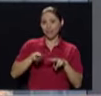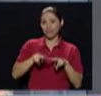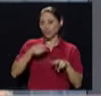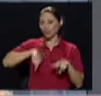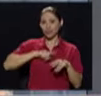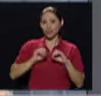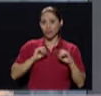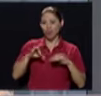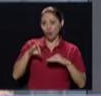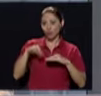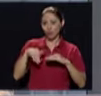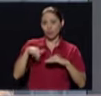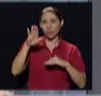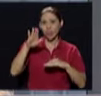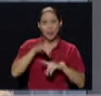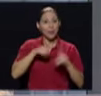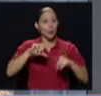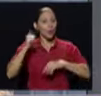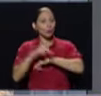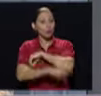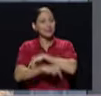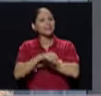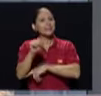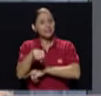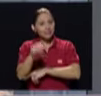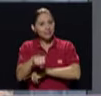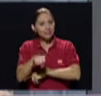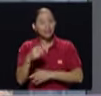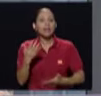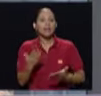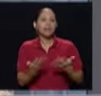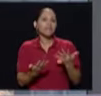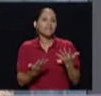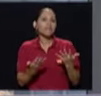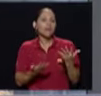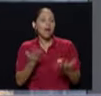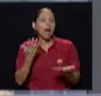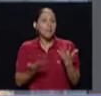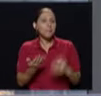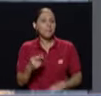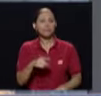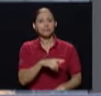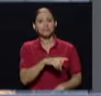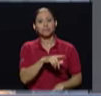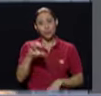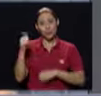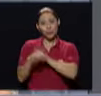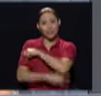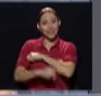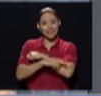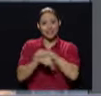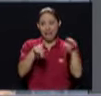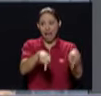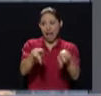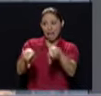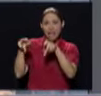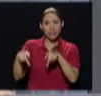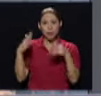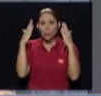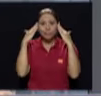mientras que en otras regiones sí tienen terremotos muy grandes. Y quizás a nivel de población no están tan preparados.